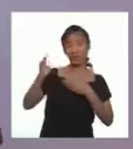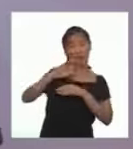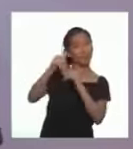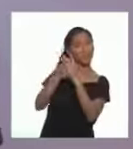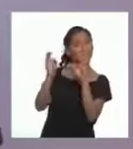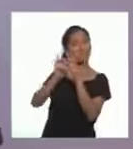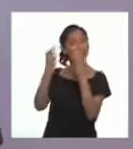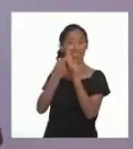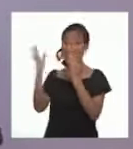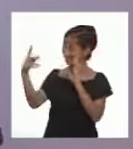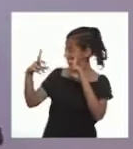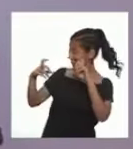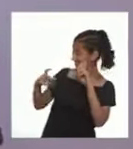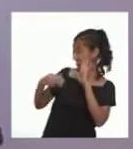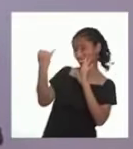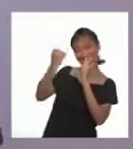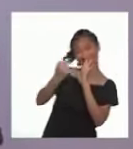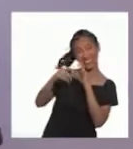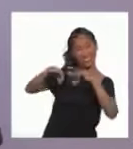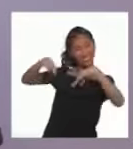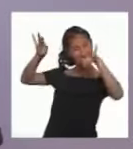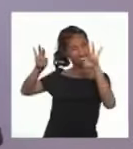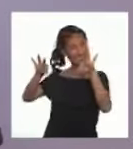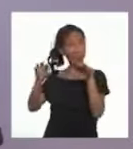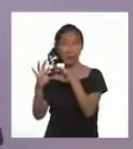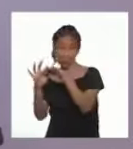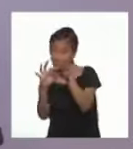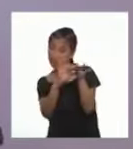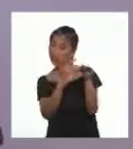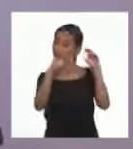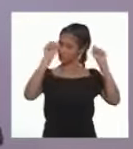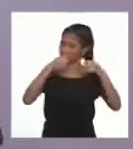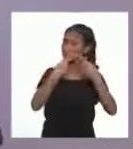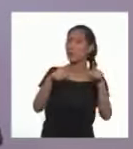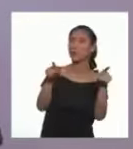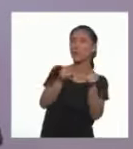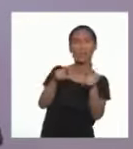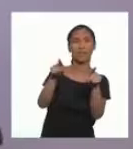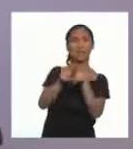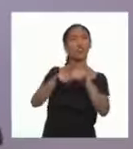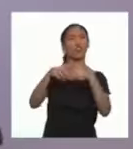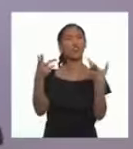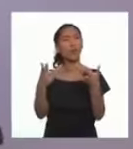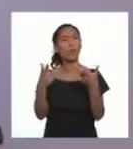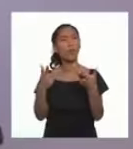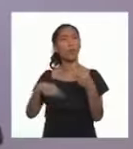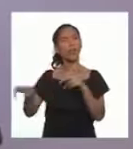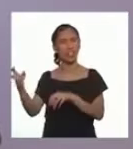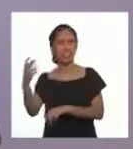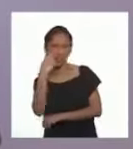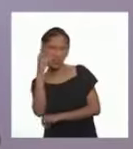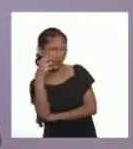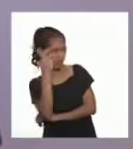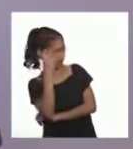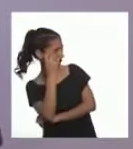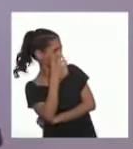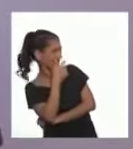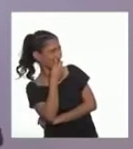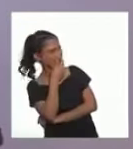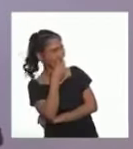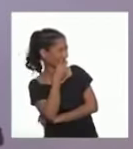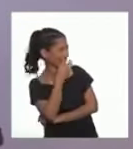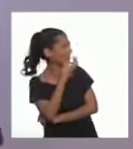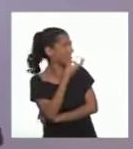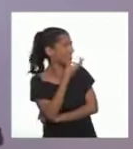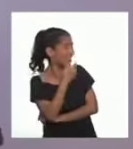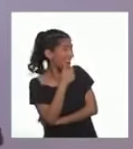momentos en familia, no solo se fortalecen nuestros vínculos, sino también tenemos la oportunidad para despertar la curiosidad e interés de las